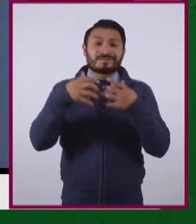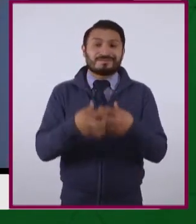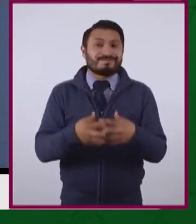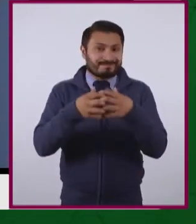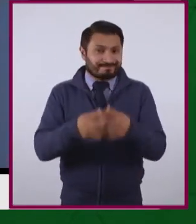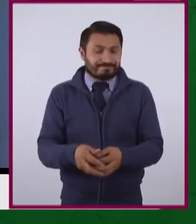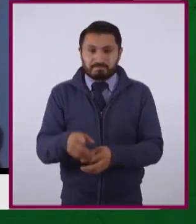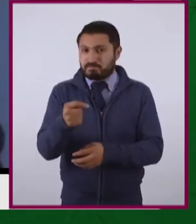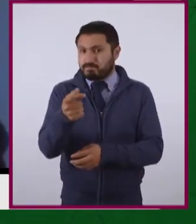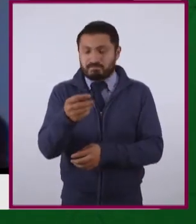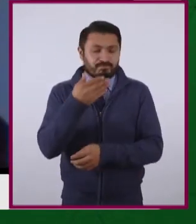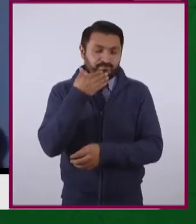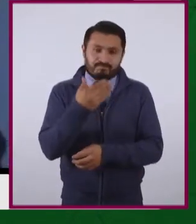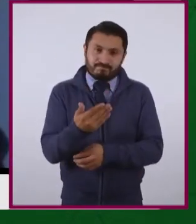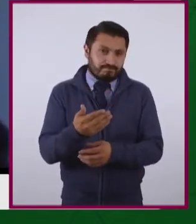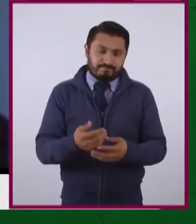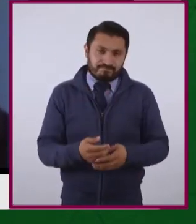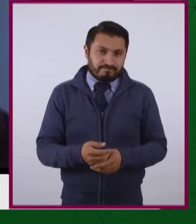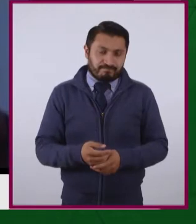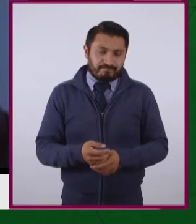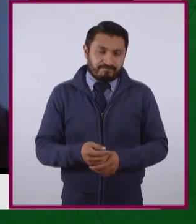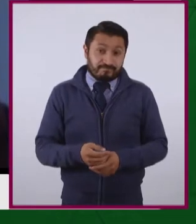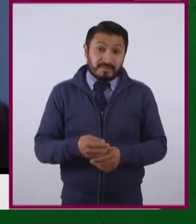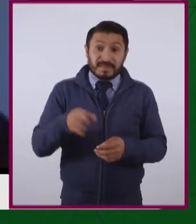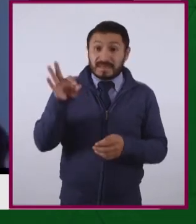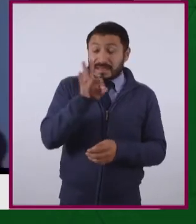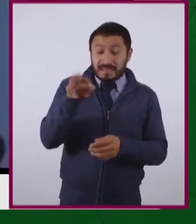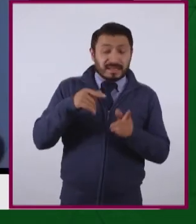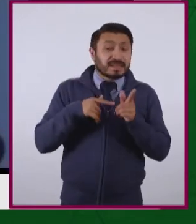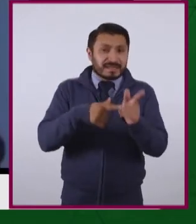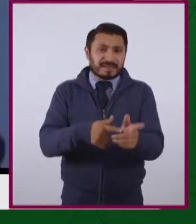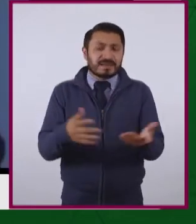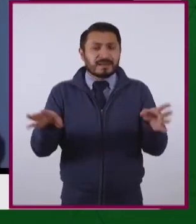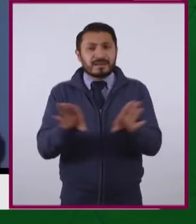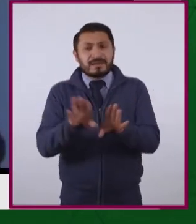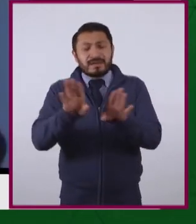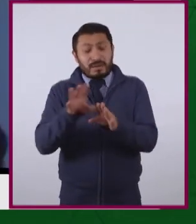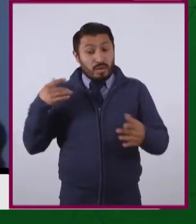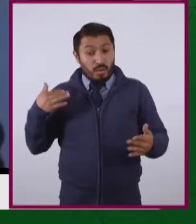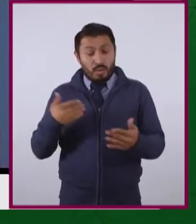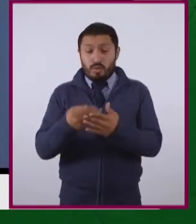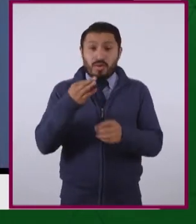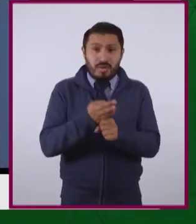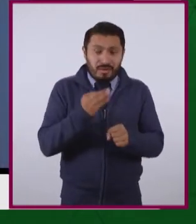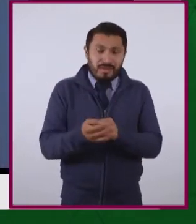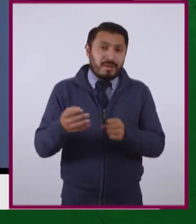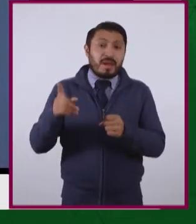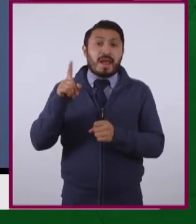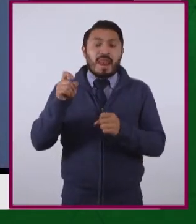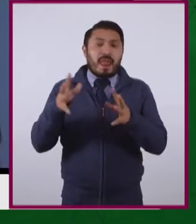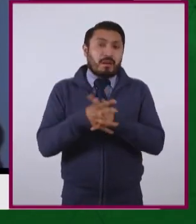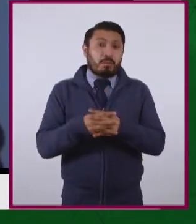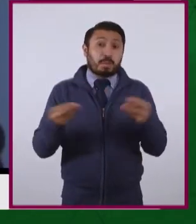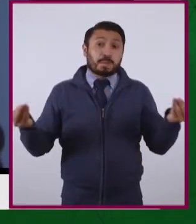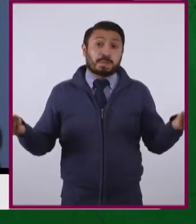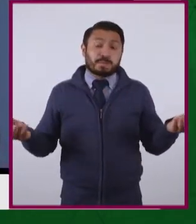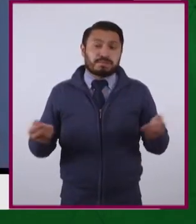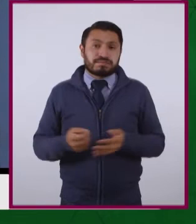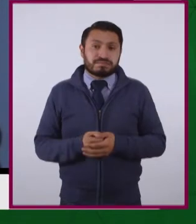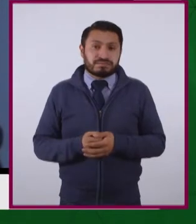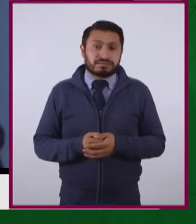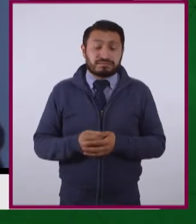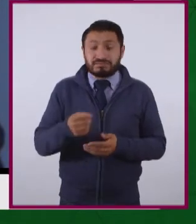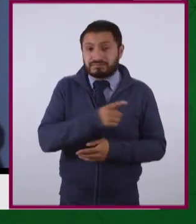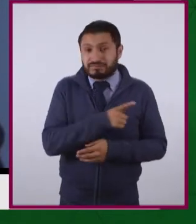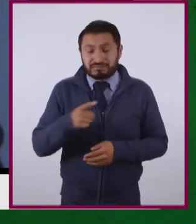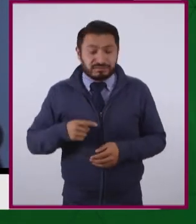sistema poco sustentable. Y si seguimos como hasta ahora, pues el agua se nos va a acabar. Tenemos